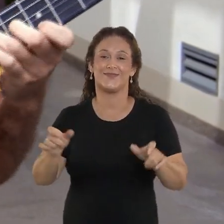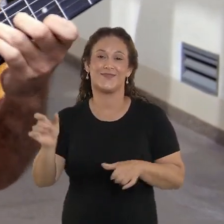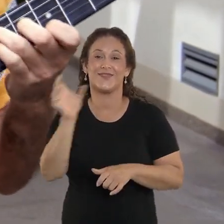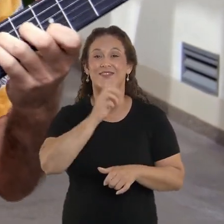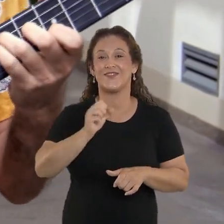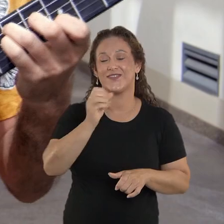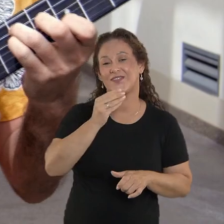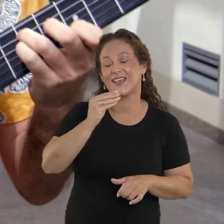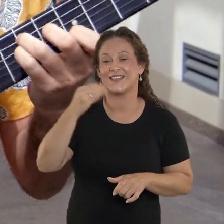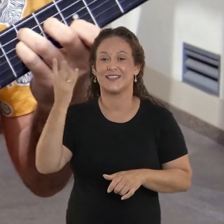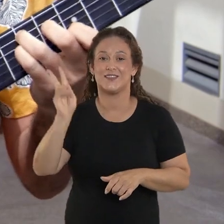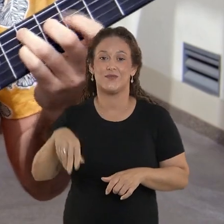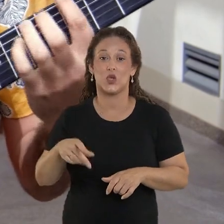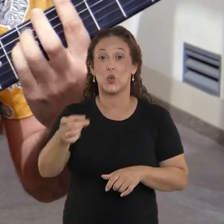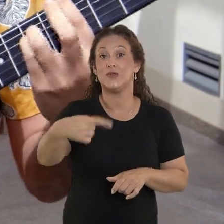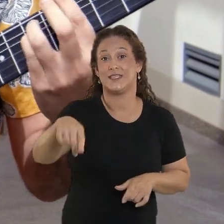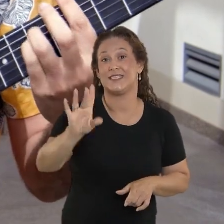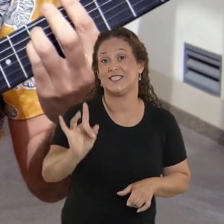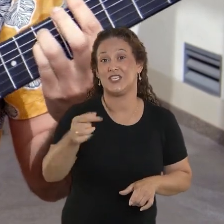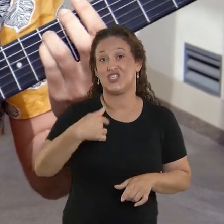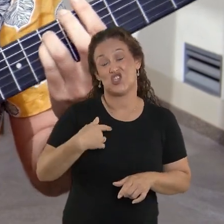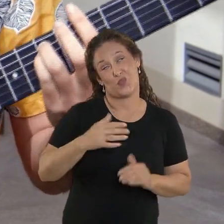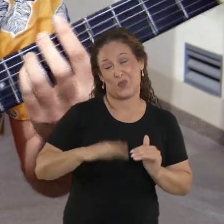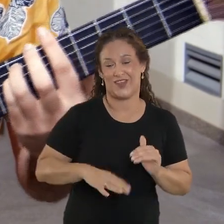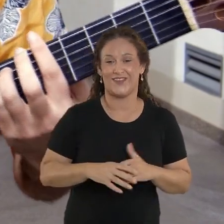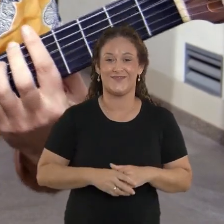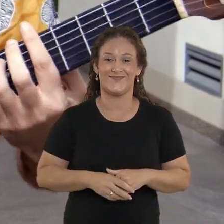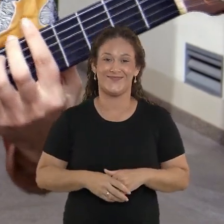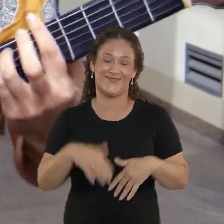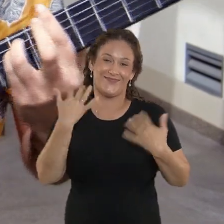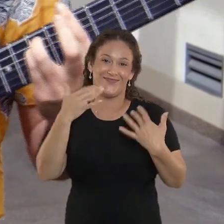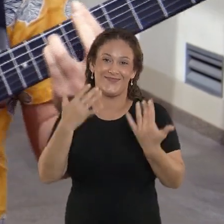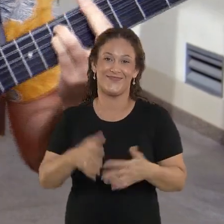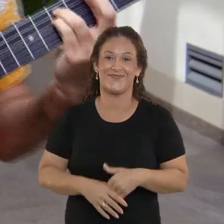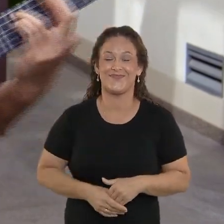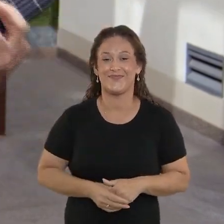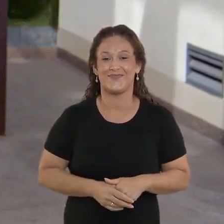Somos gente fantástica. Ustedes, porque yo no, no tanto.